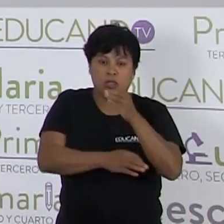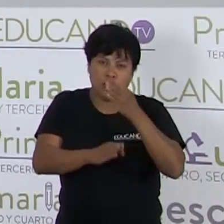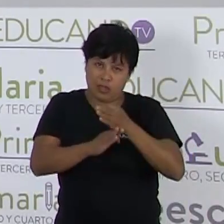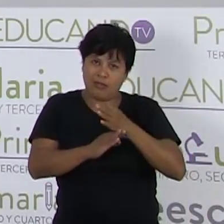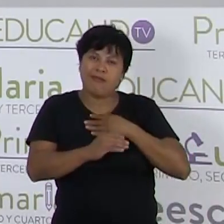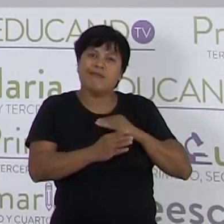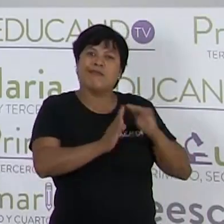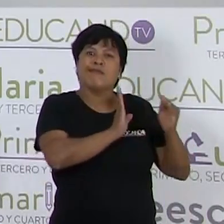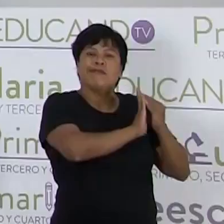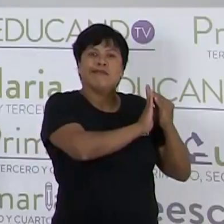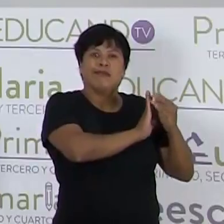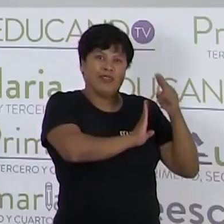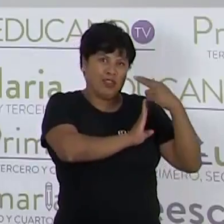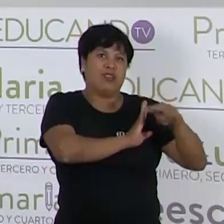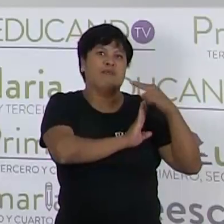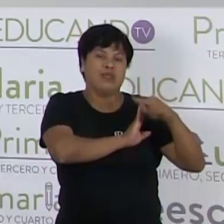nombre.